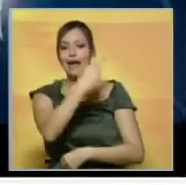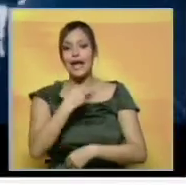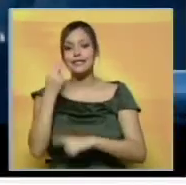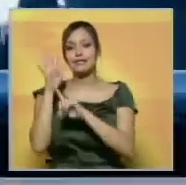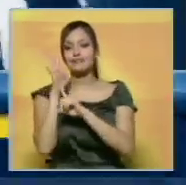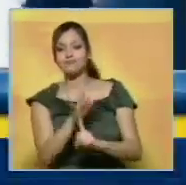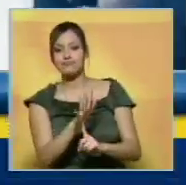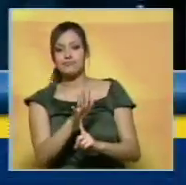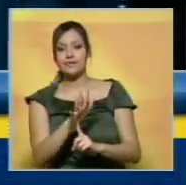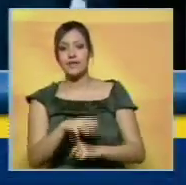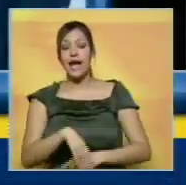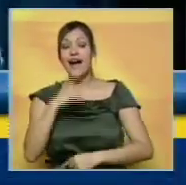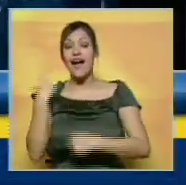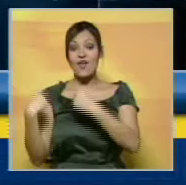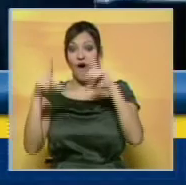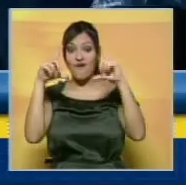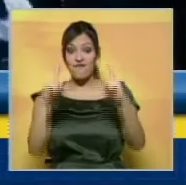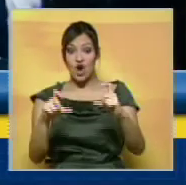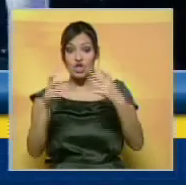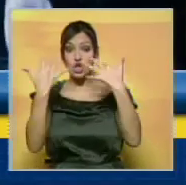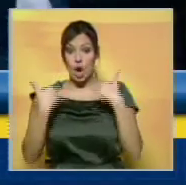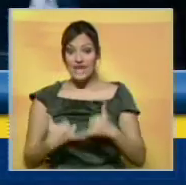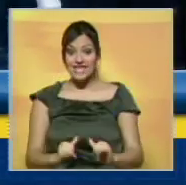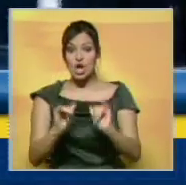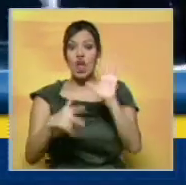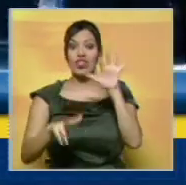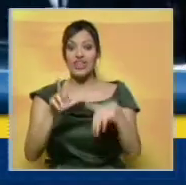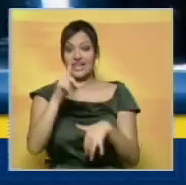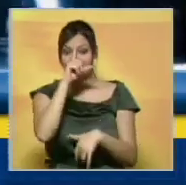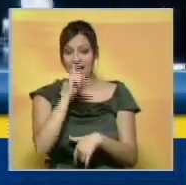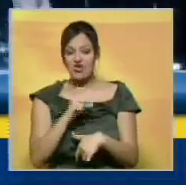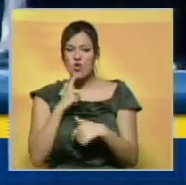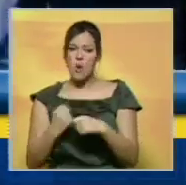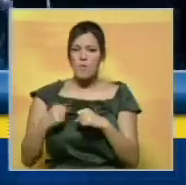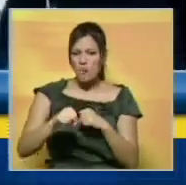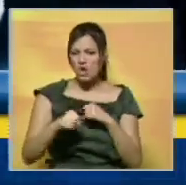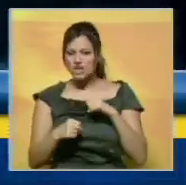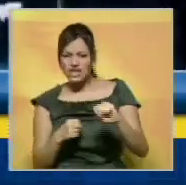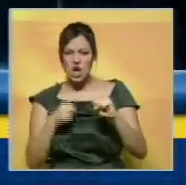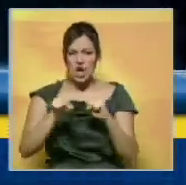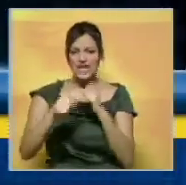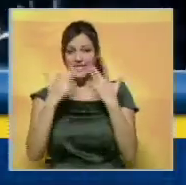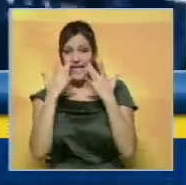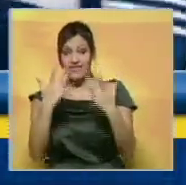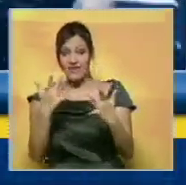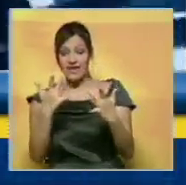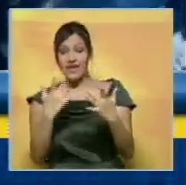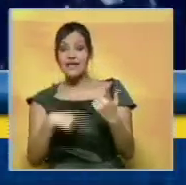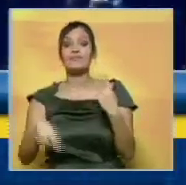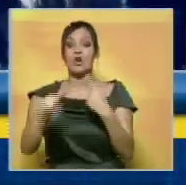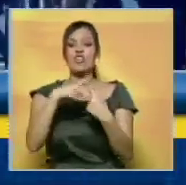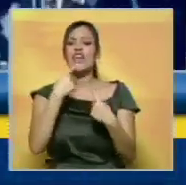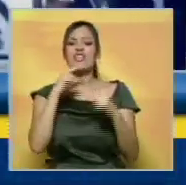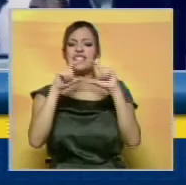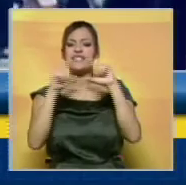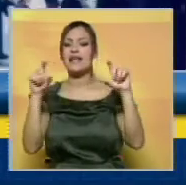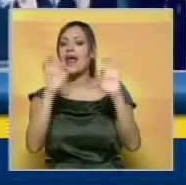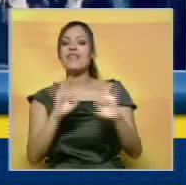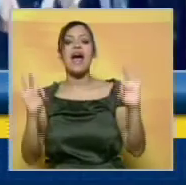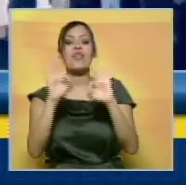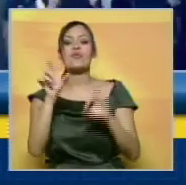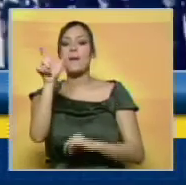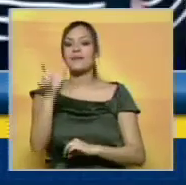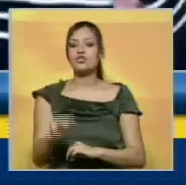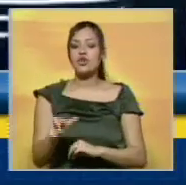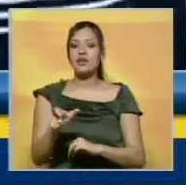La cantante subió una fotografía de su hijo Rocco de 13 años boxeando y la imagen incluía el comentario: "Nadie se